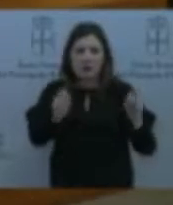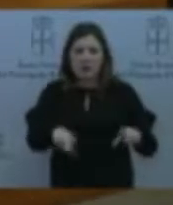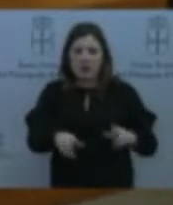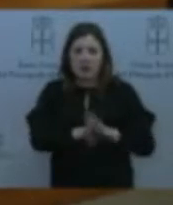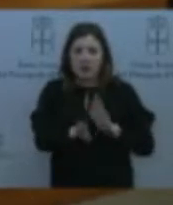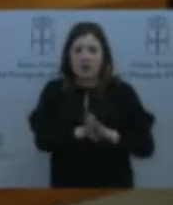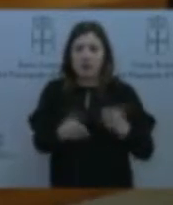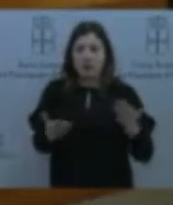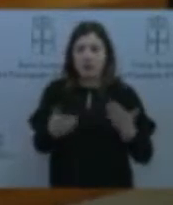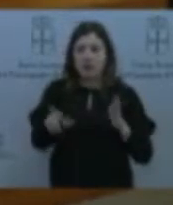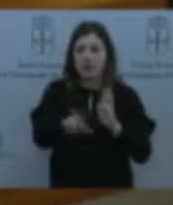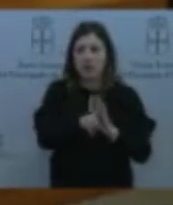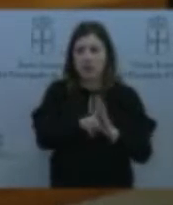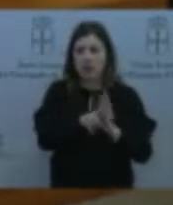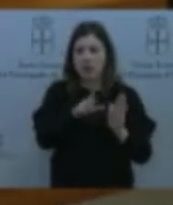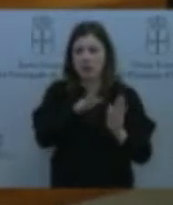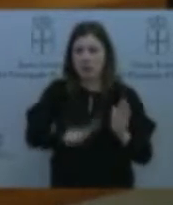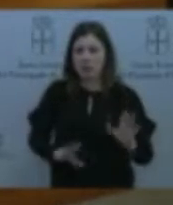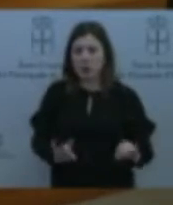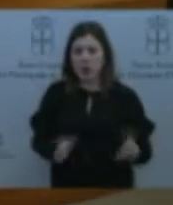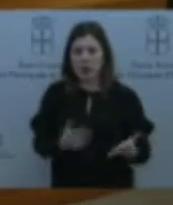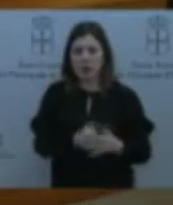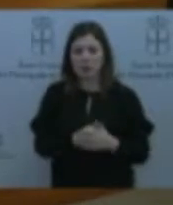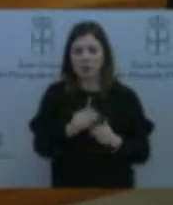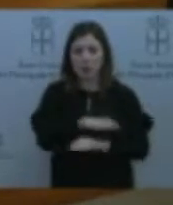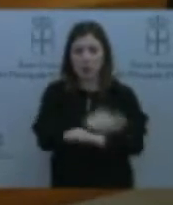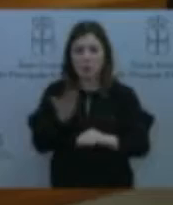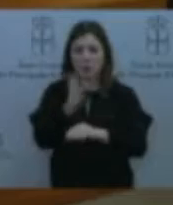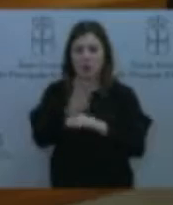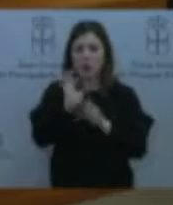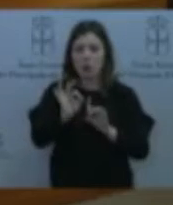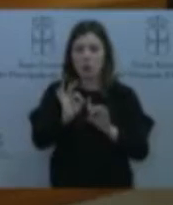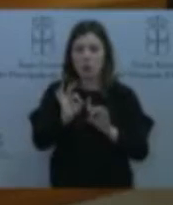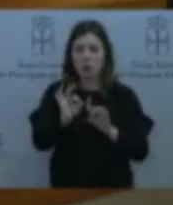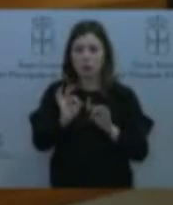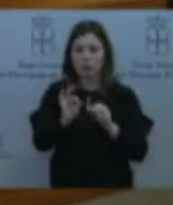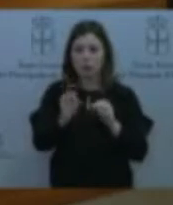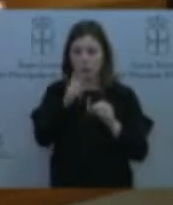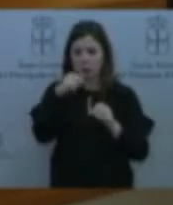mojado. El Gobierno presentará antes de final del segundo periodo de sesiones del próximo año una ley de participación,